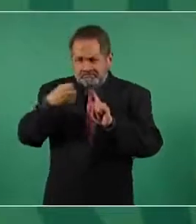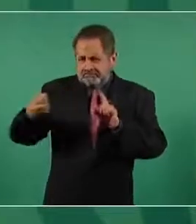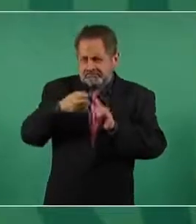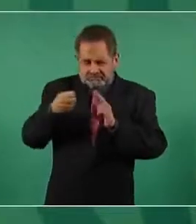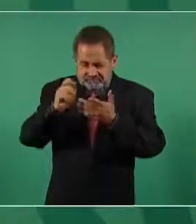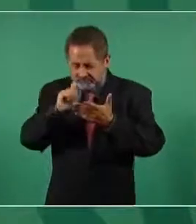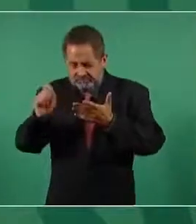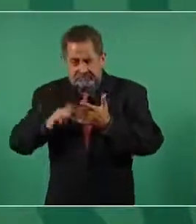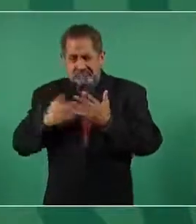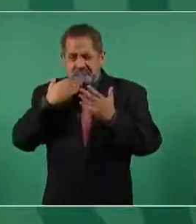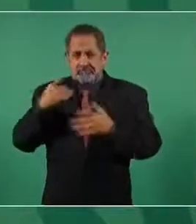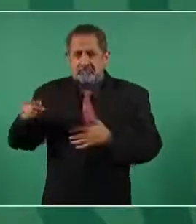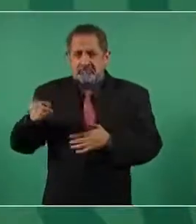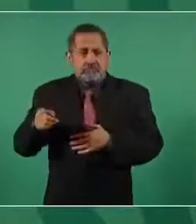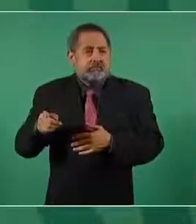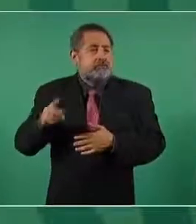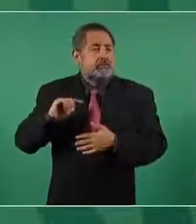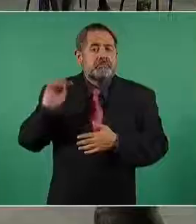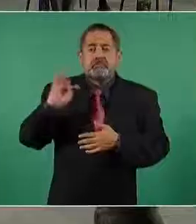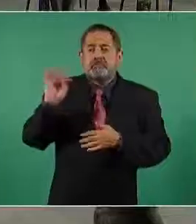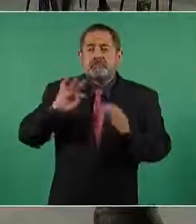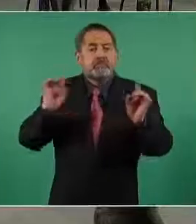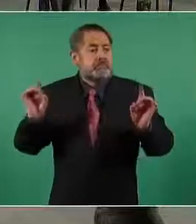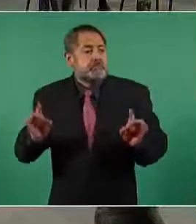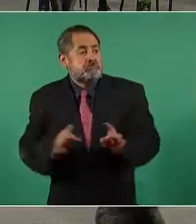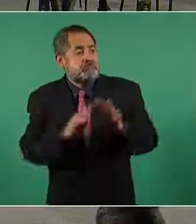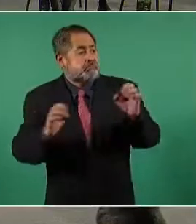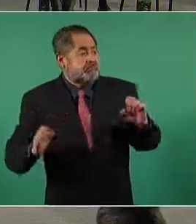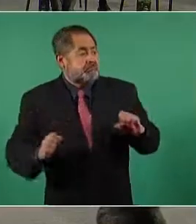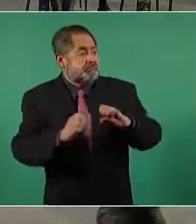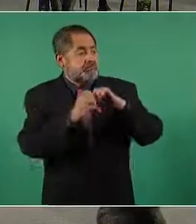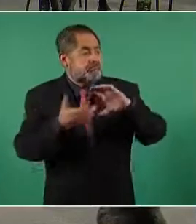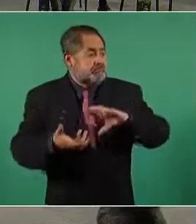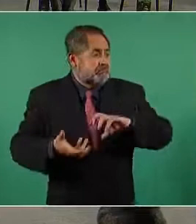para intervenir en casos de desastre,